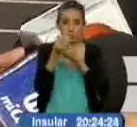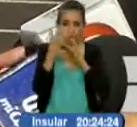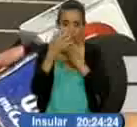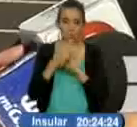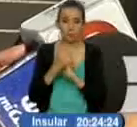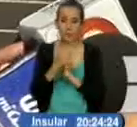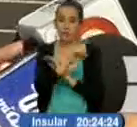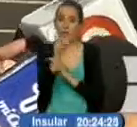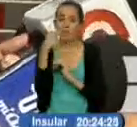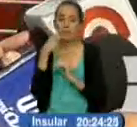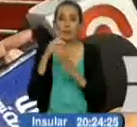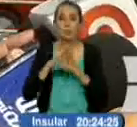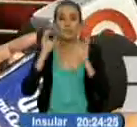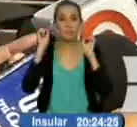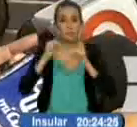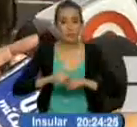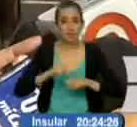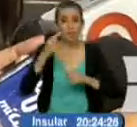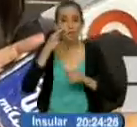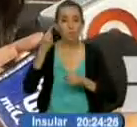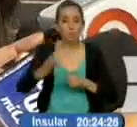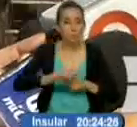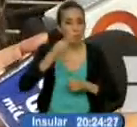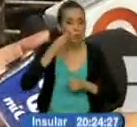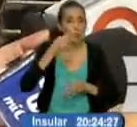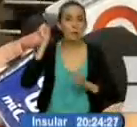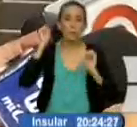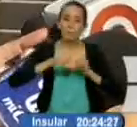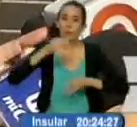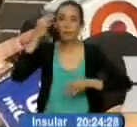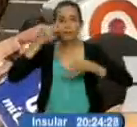este se constituya en un elemento de prueba para que Fiscalía pueda